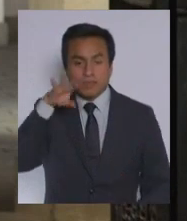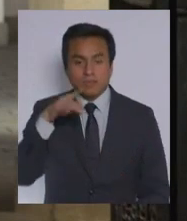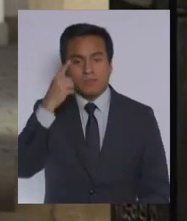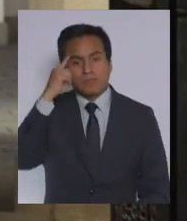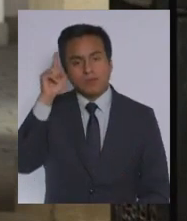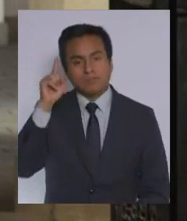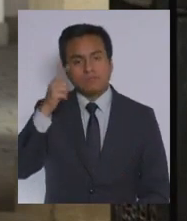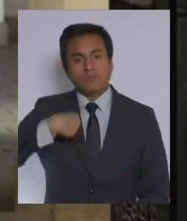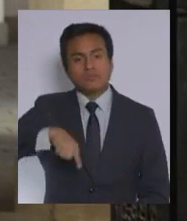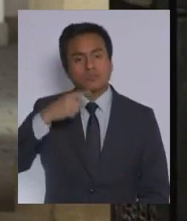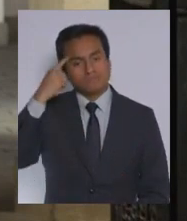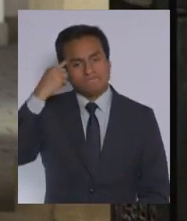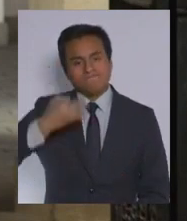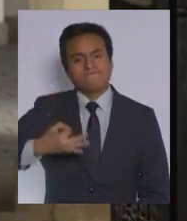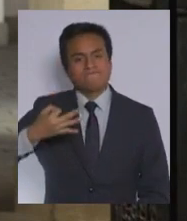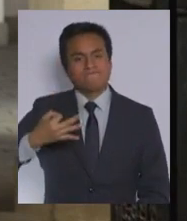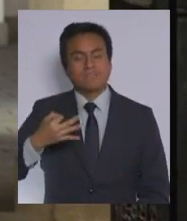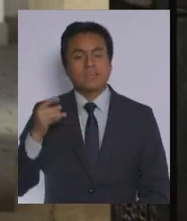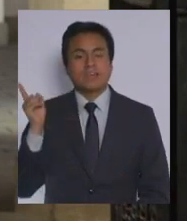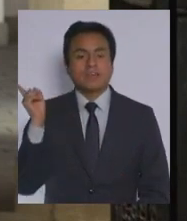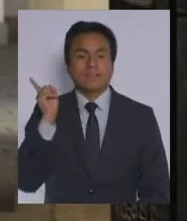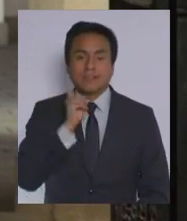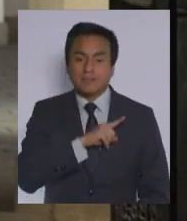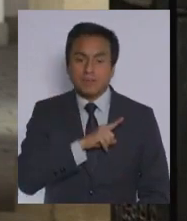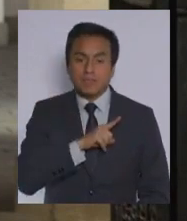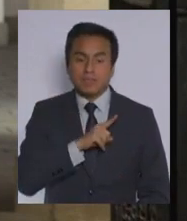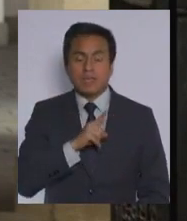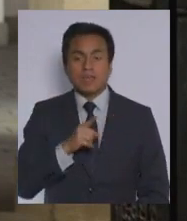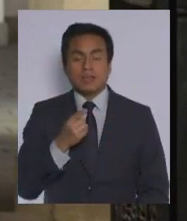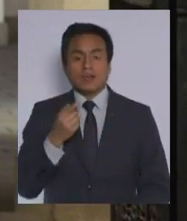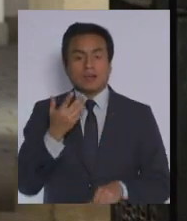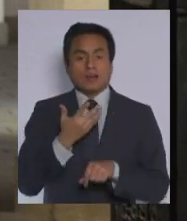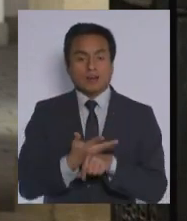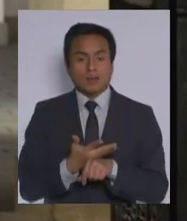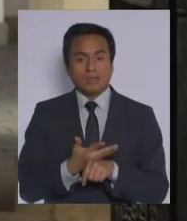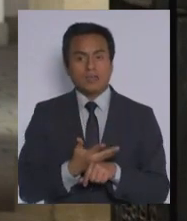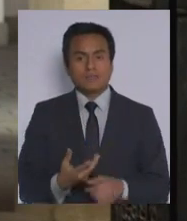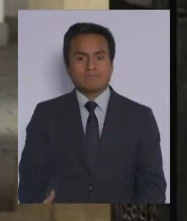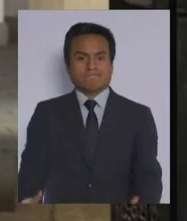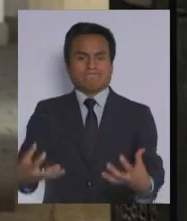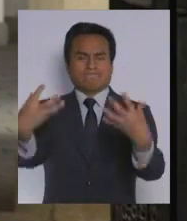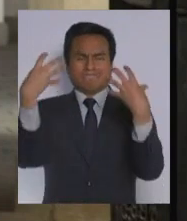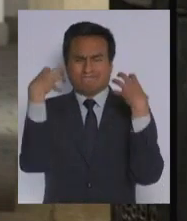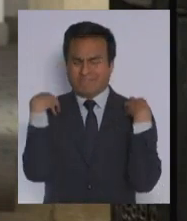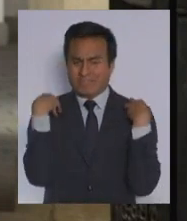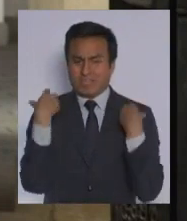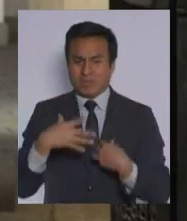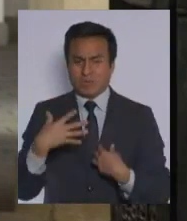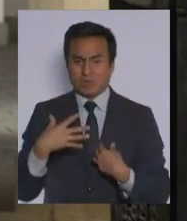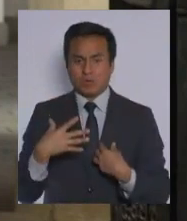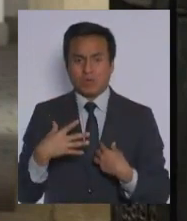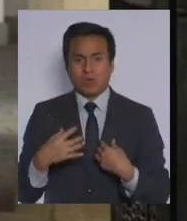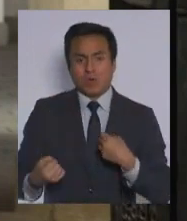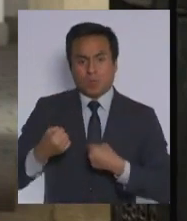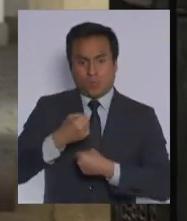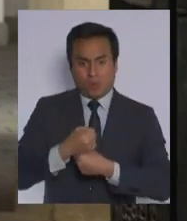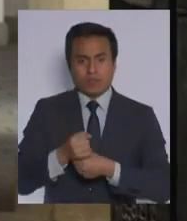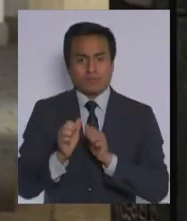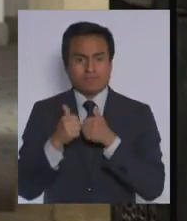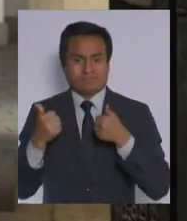convencidos de que finalmente cuando tenemos responsabilidad y estos puestos tienen